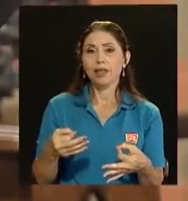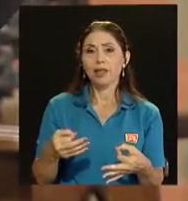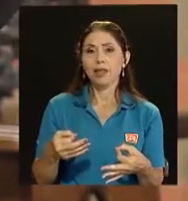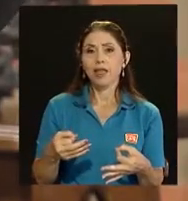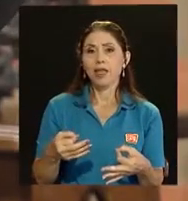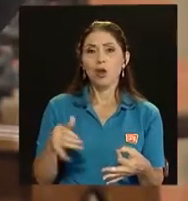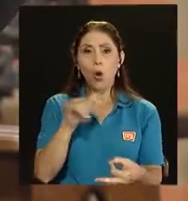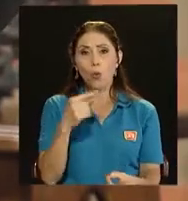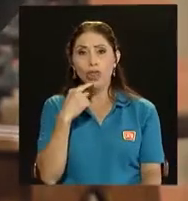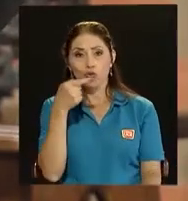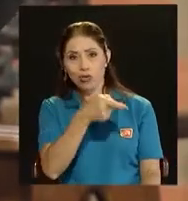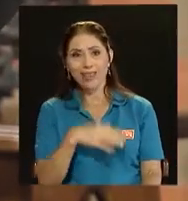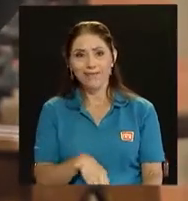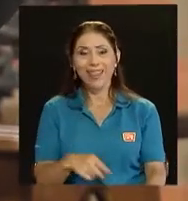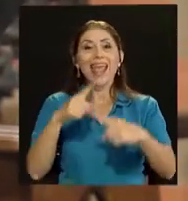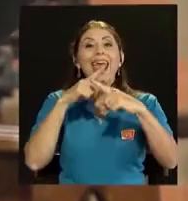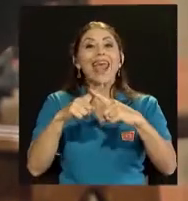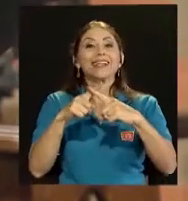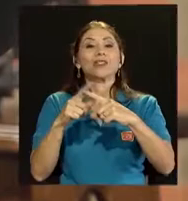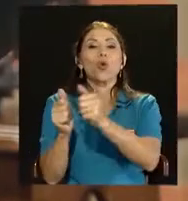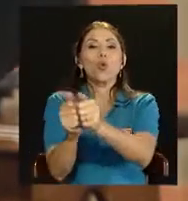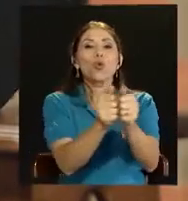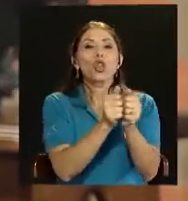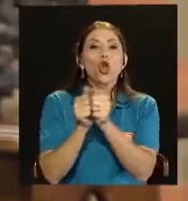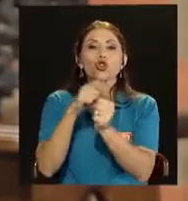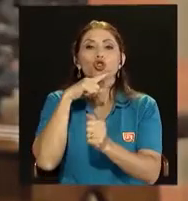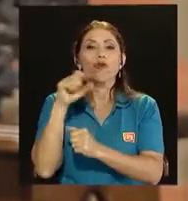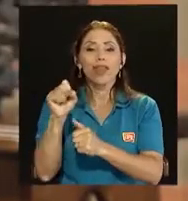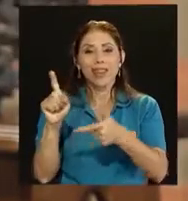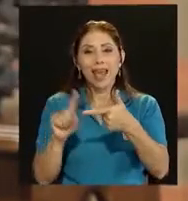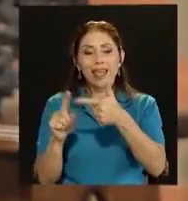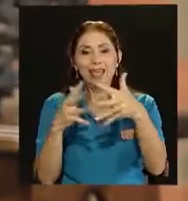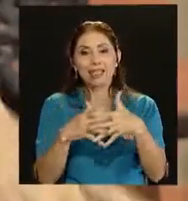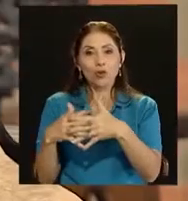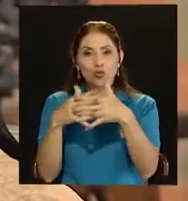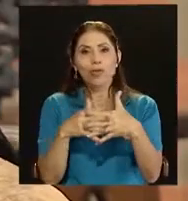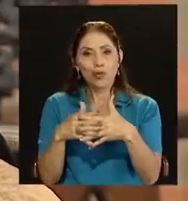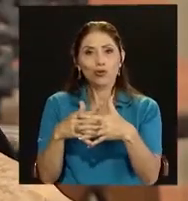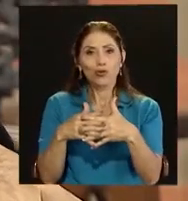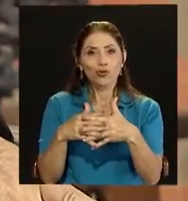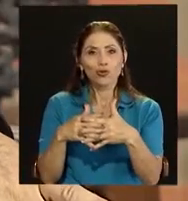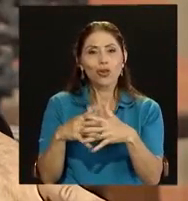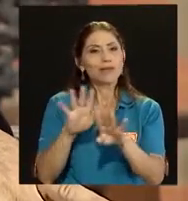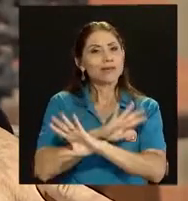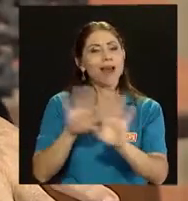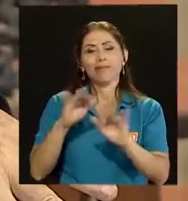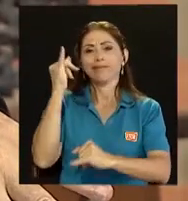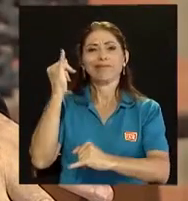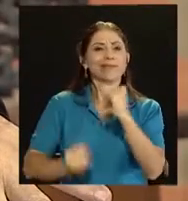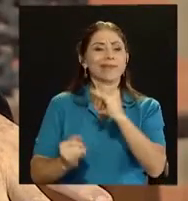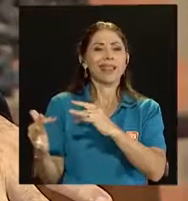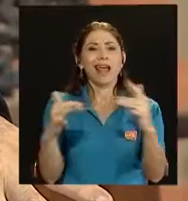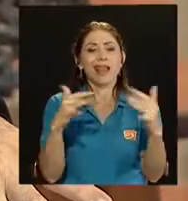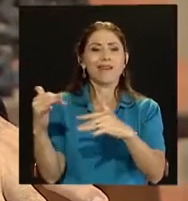como usted lo dijo, de la ex Unión Soviética y de los Estados Unidos, de alguna manera enterrar la guerra de